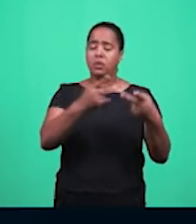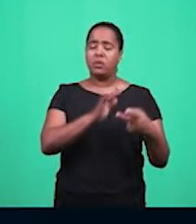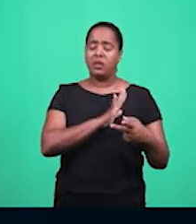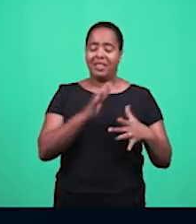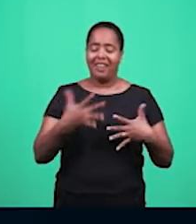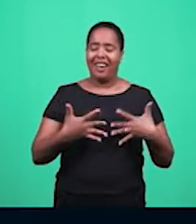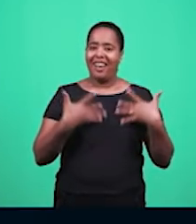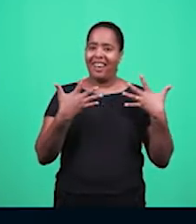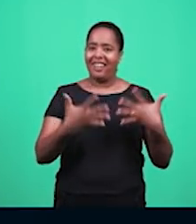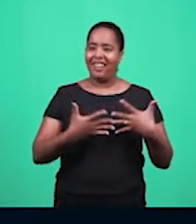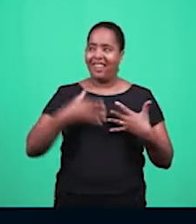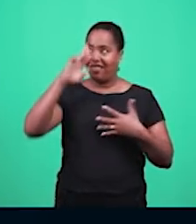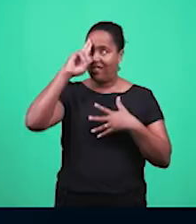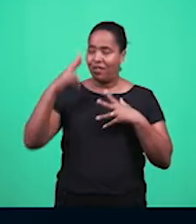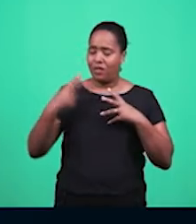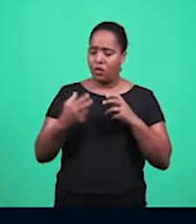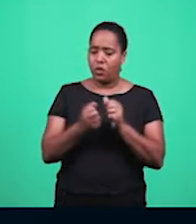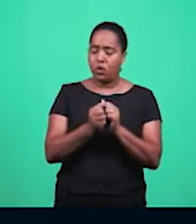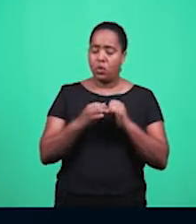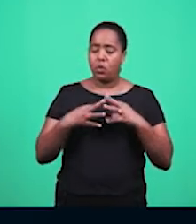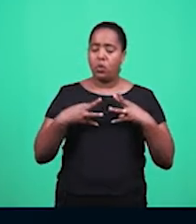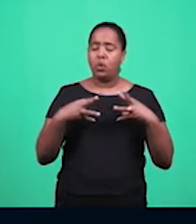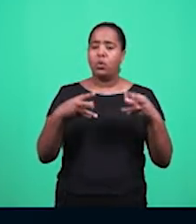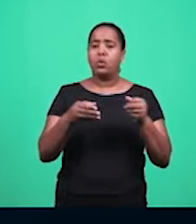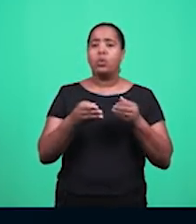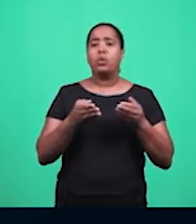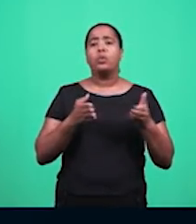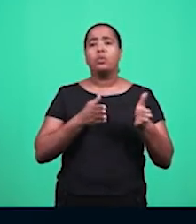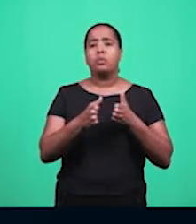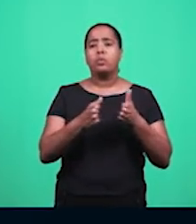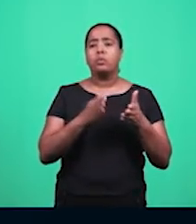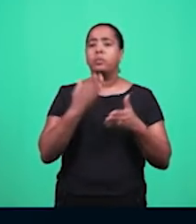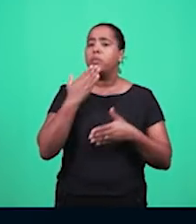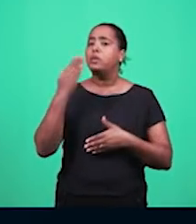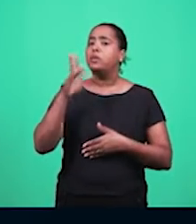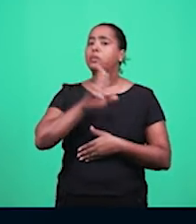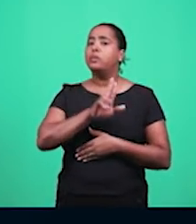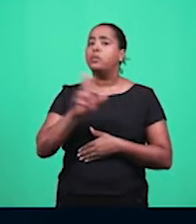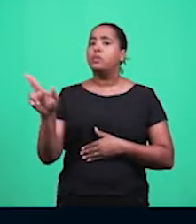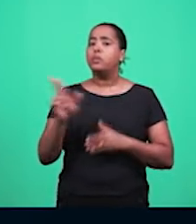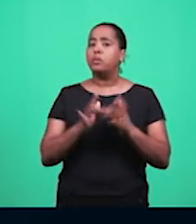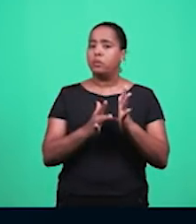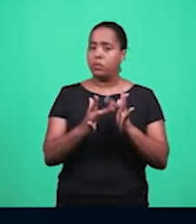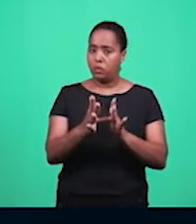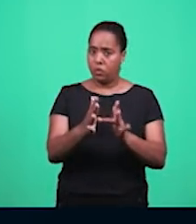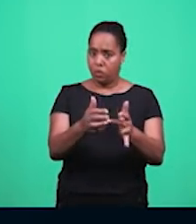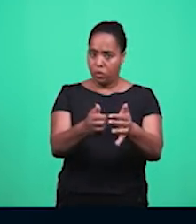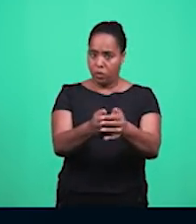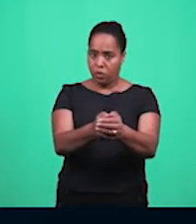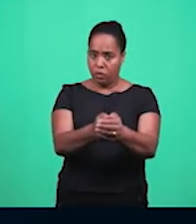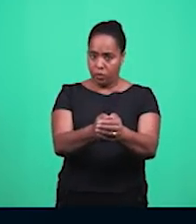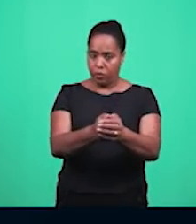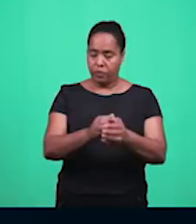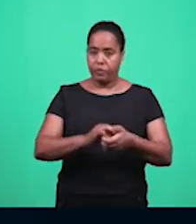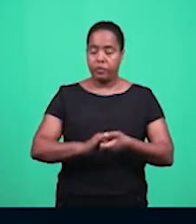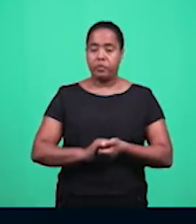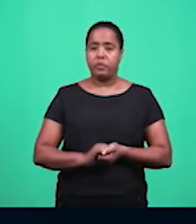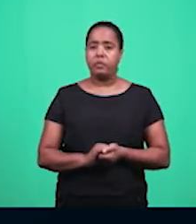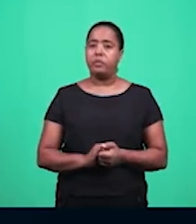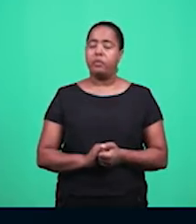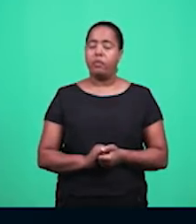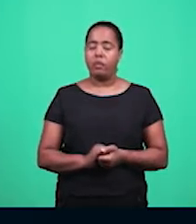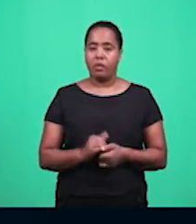corazones alegra y que estés con nosotros todo el tiempo señor así que vamos en el nombre jesús amén